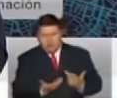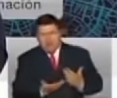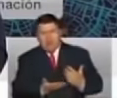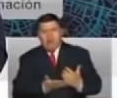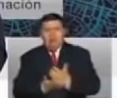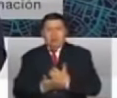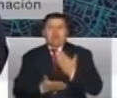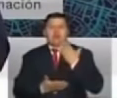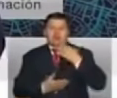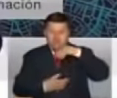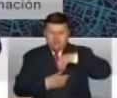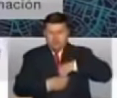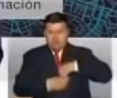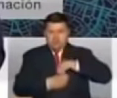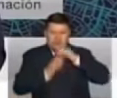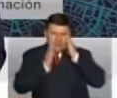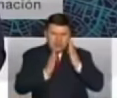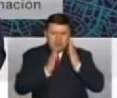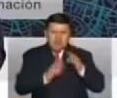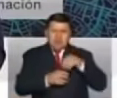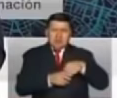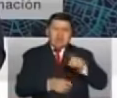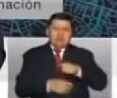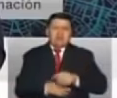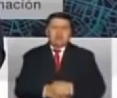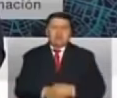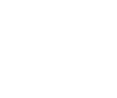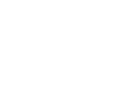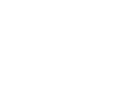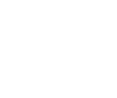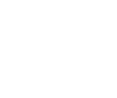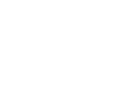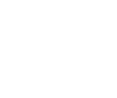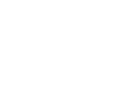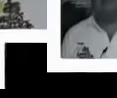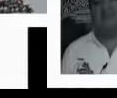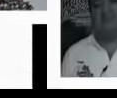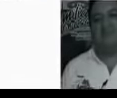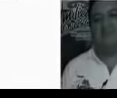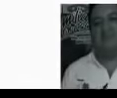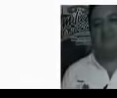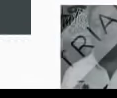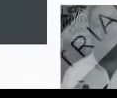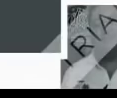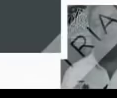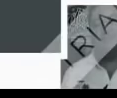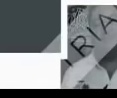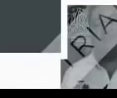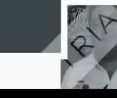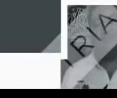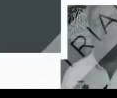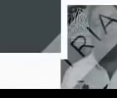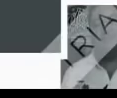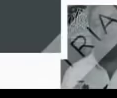teniendo un ingreso que les permita atender muchas de sus necesidades básicas.